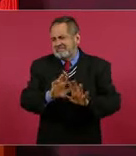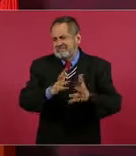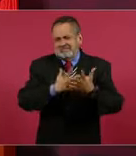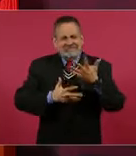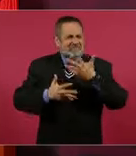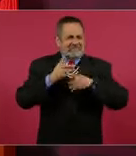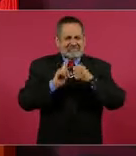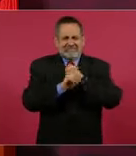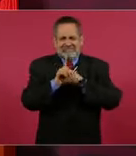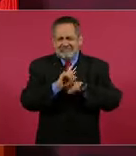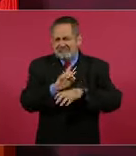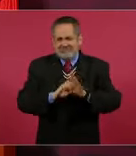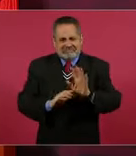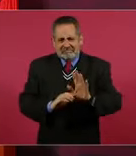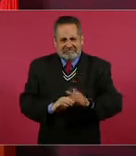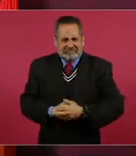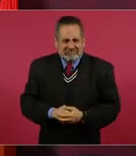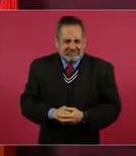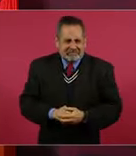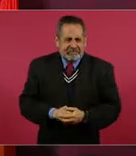los pleitos.